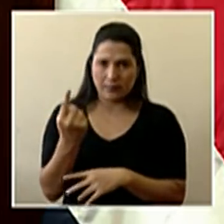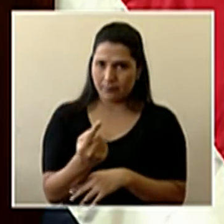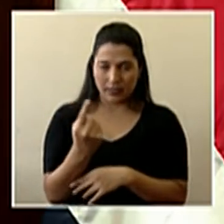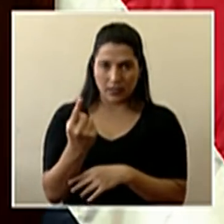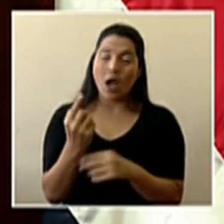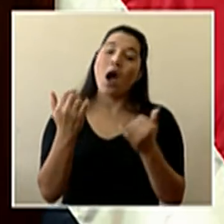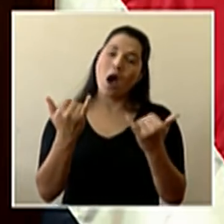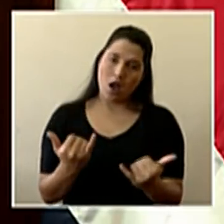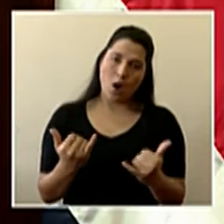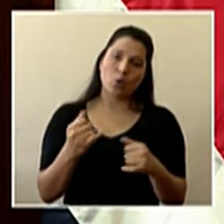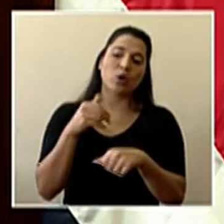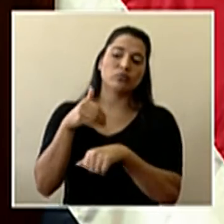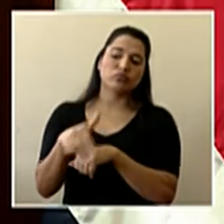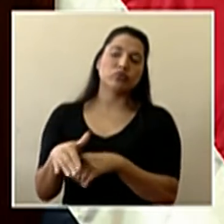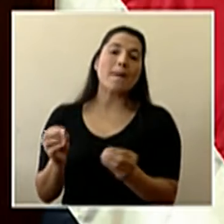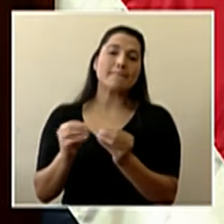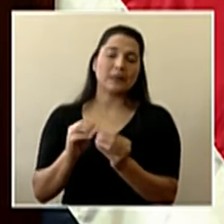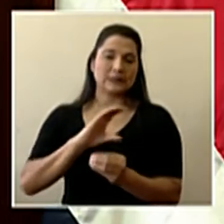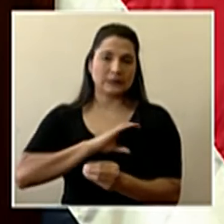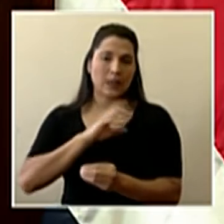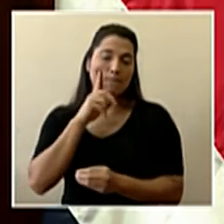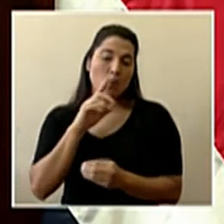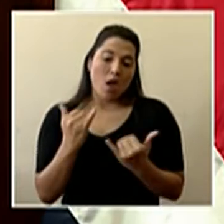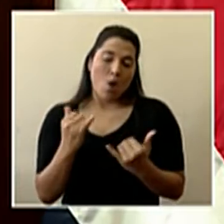Ahora, evidentemente, está reforzada por esta situación